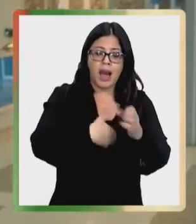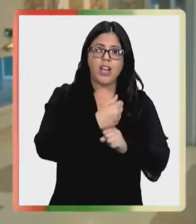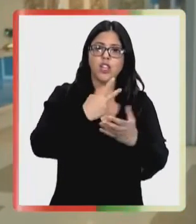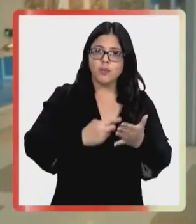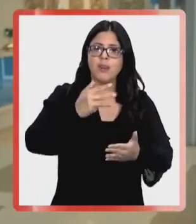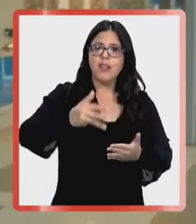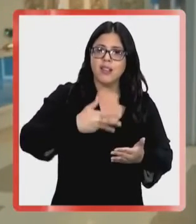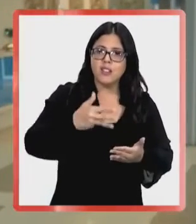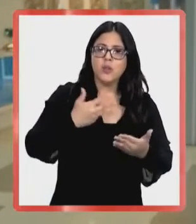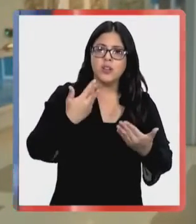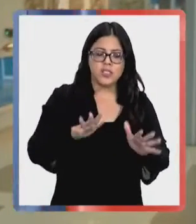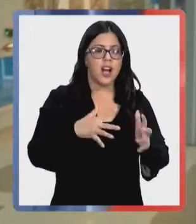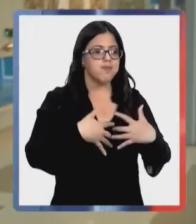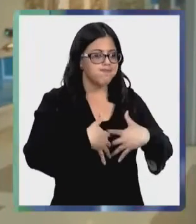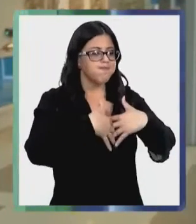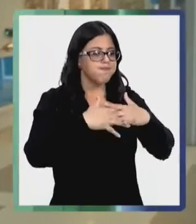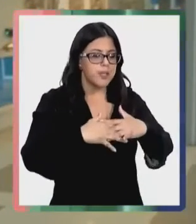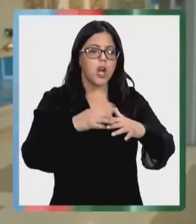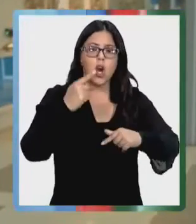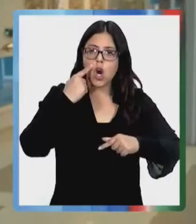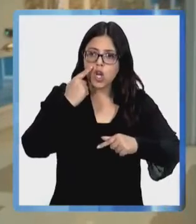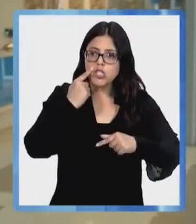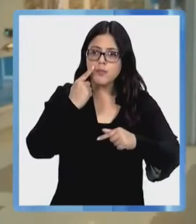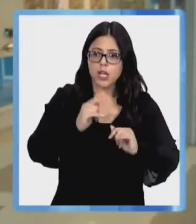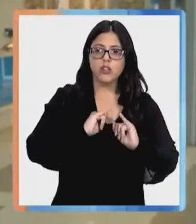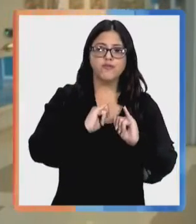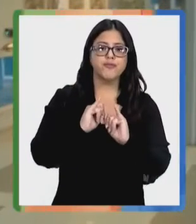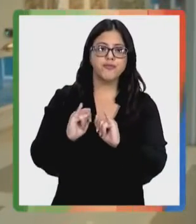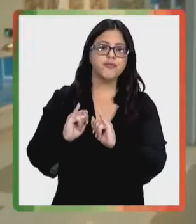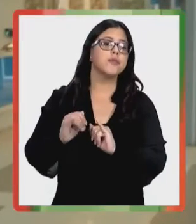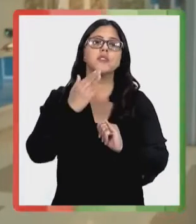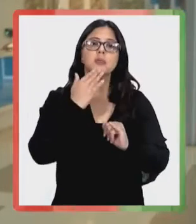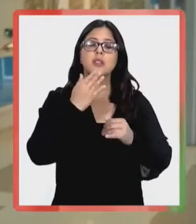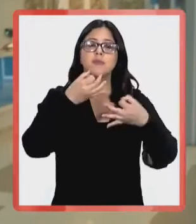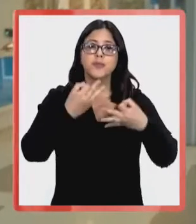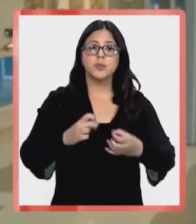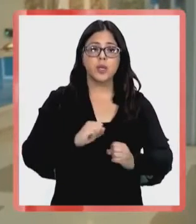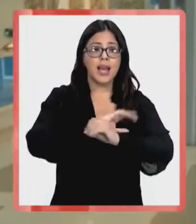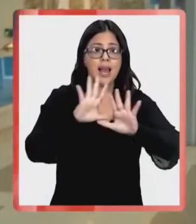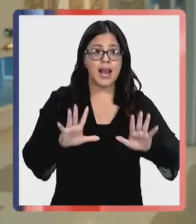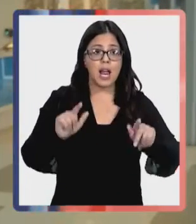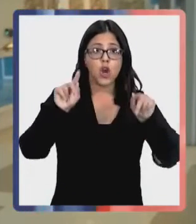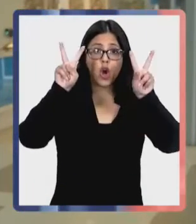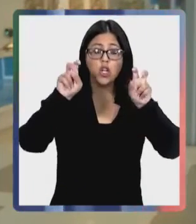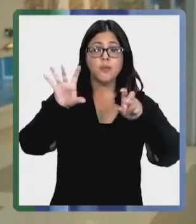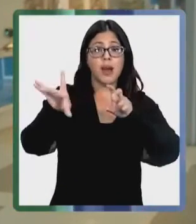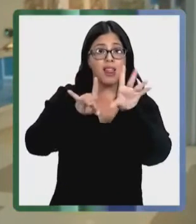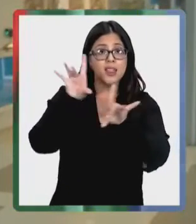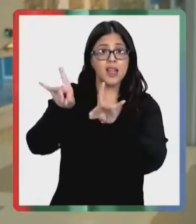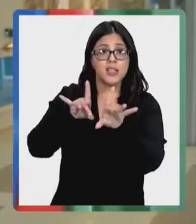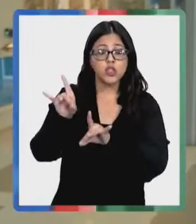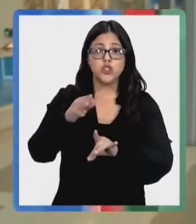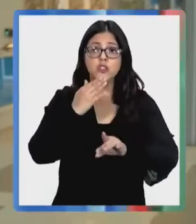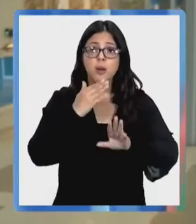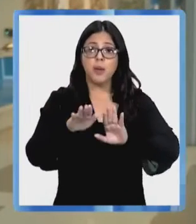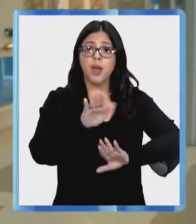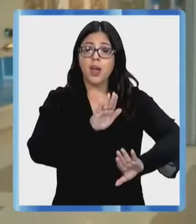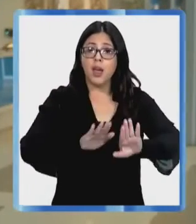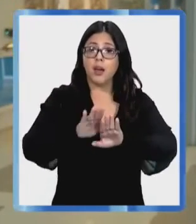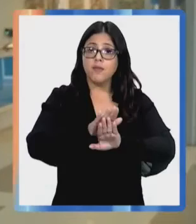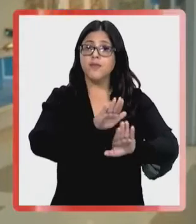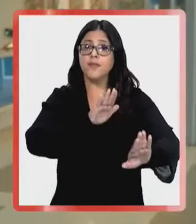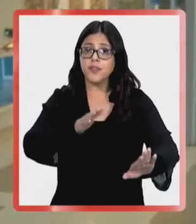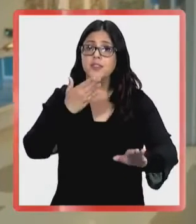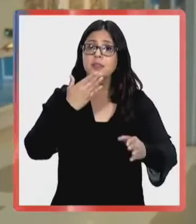año 2019, poder reforzar los conocimientos, ponernos al día y tener súper claro que la detección,